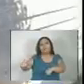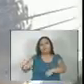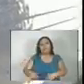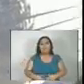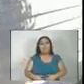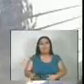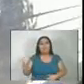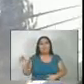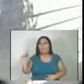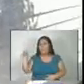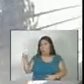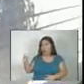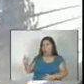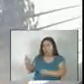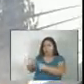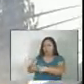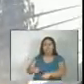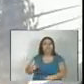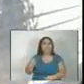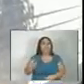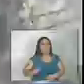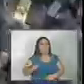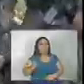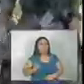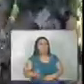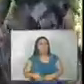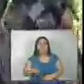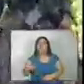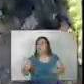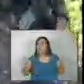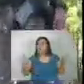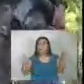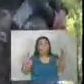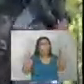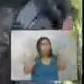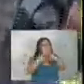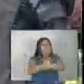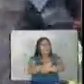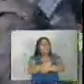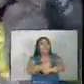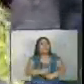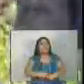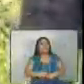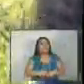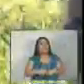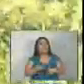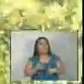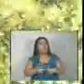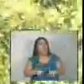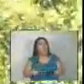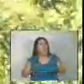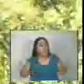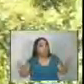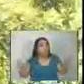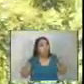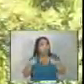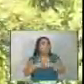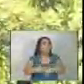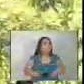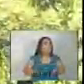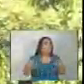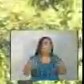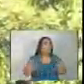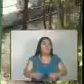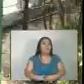¿Ha habido cambios? ¿Se percibido? Sí, cambios, pero exageradamente positivos.